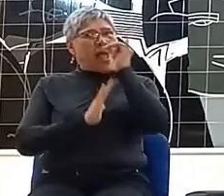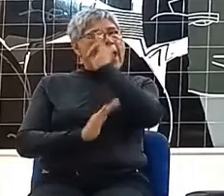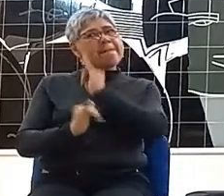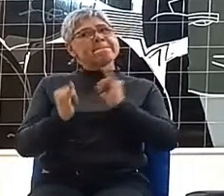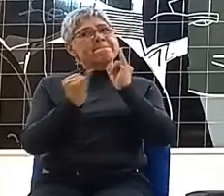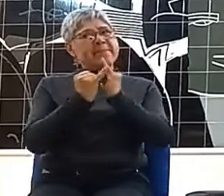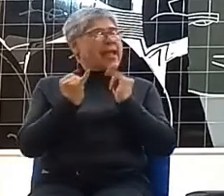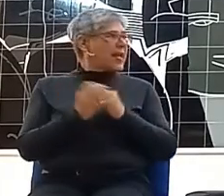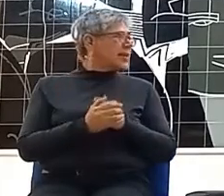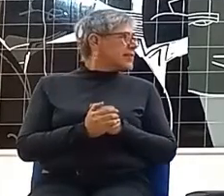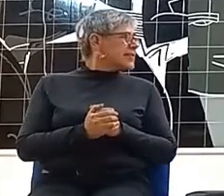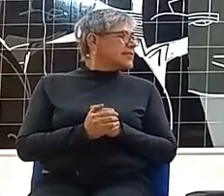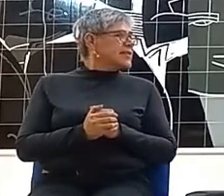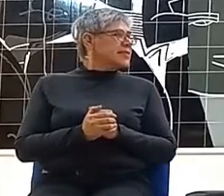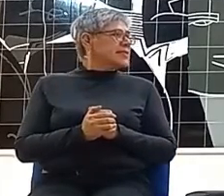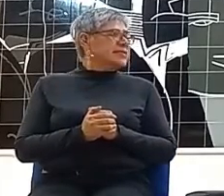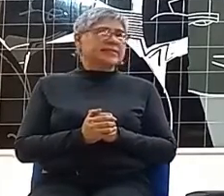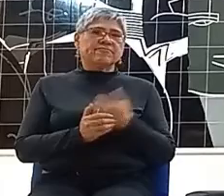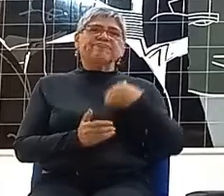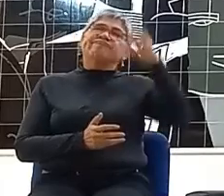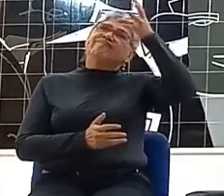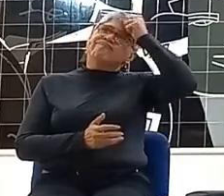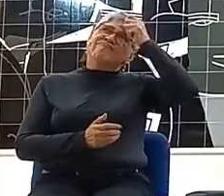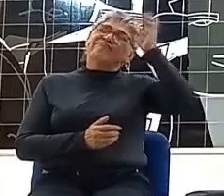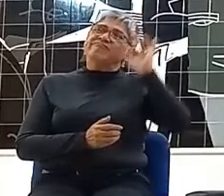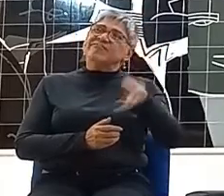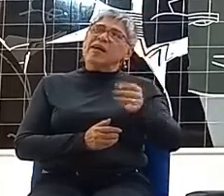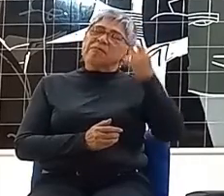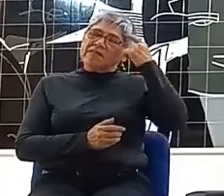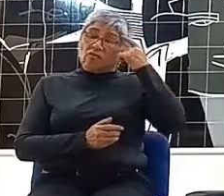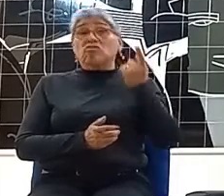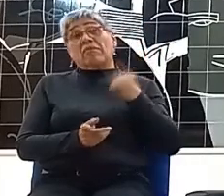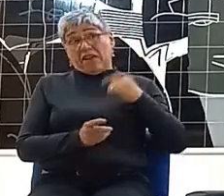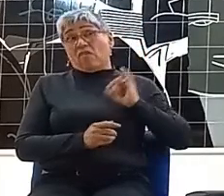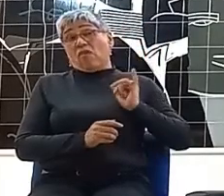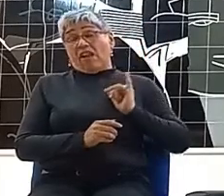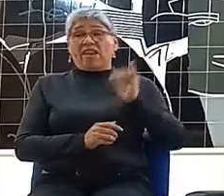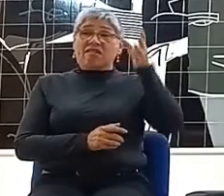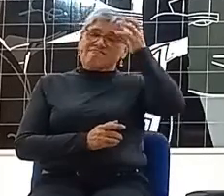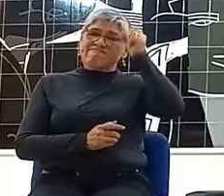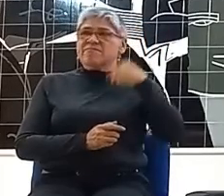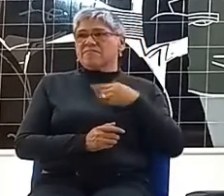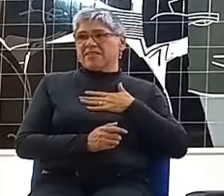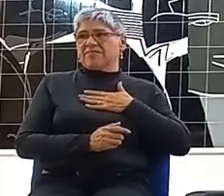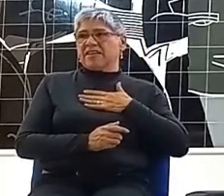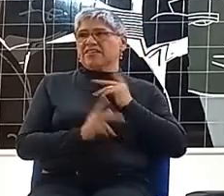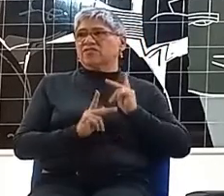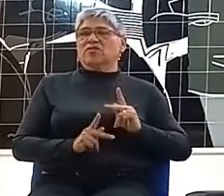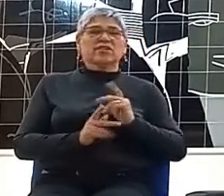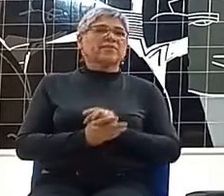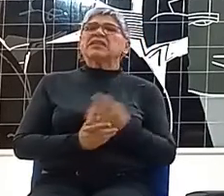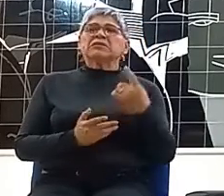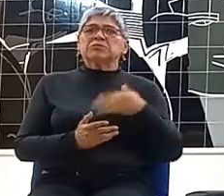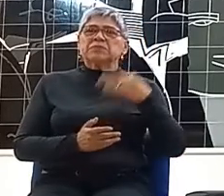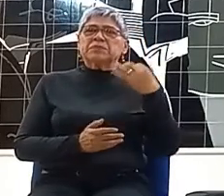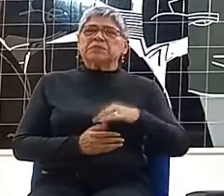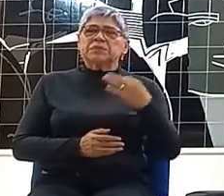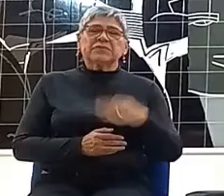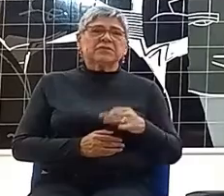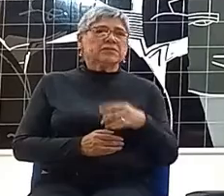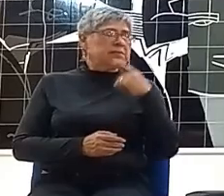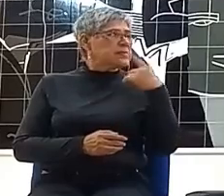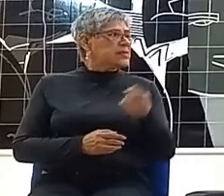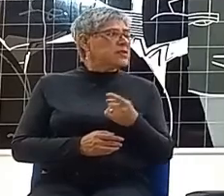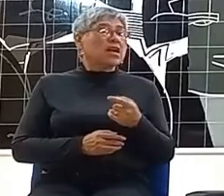memorable en orden a que hace parte también de mi memoria personal, y es que siempre lo he dicho, la forma